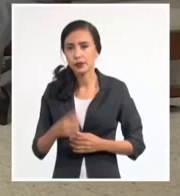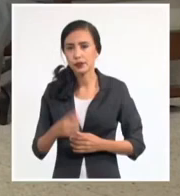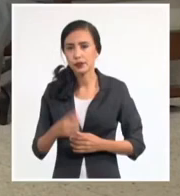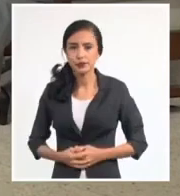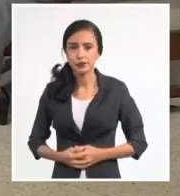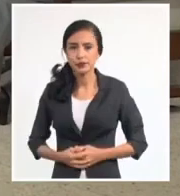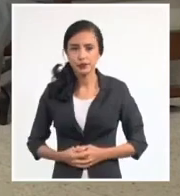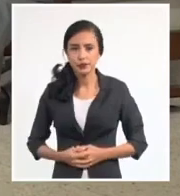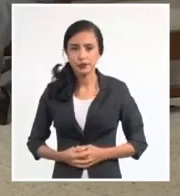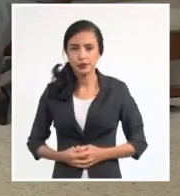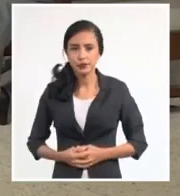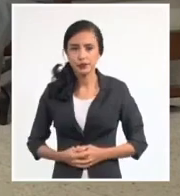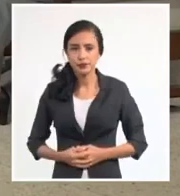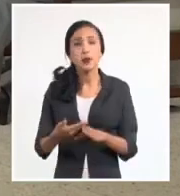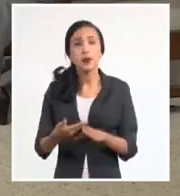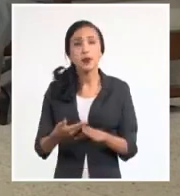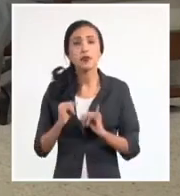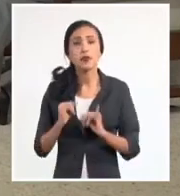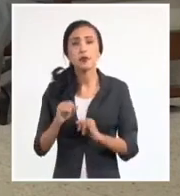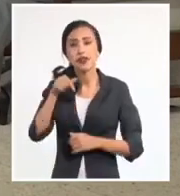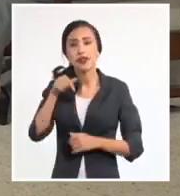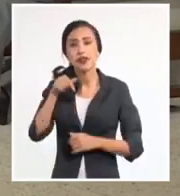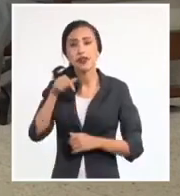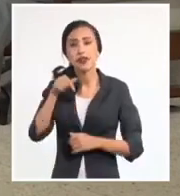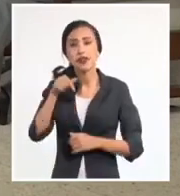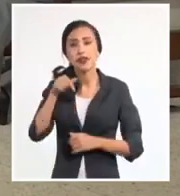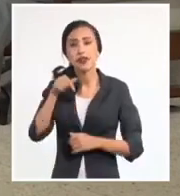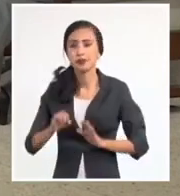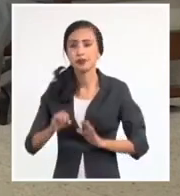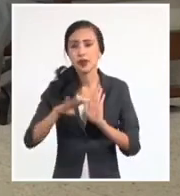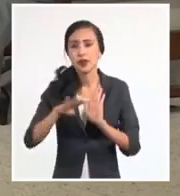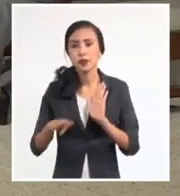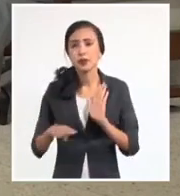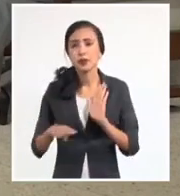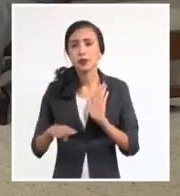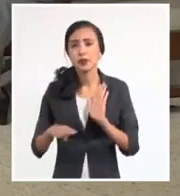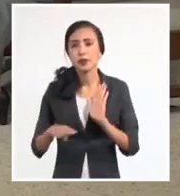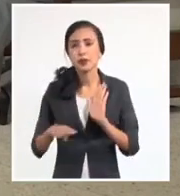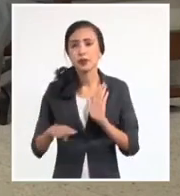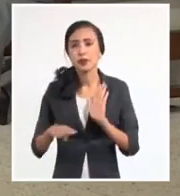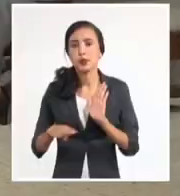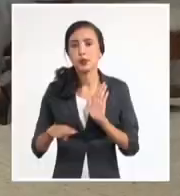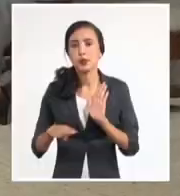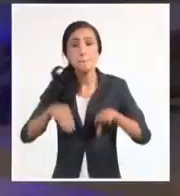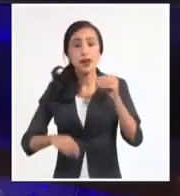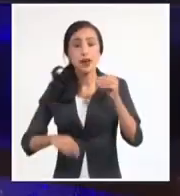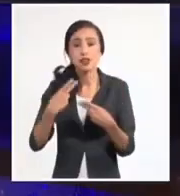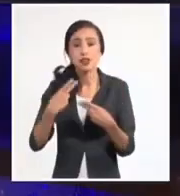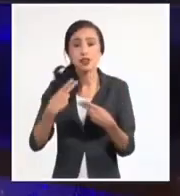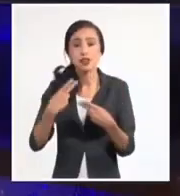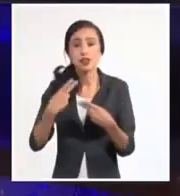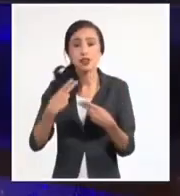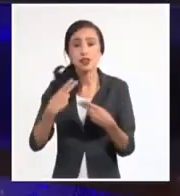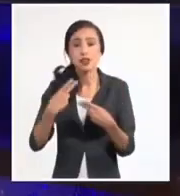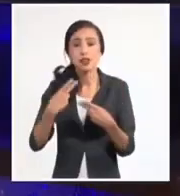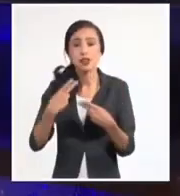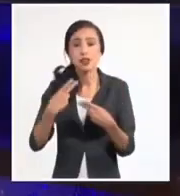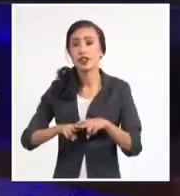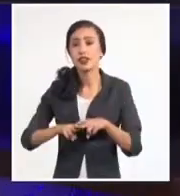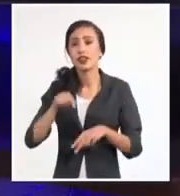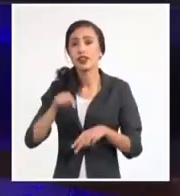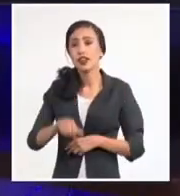más adelante bueno, en esta emisión especial desde el Palacio de Convenciones de La Habana, donde hablamos